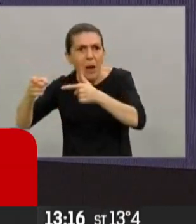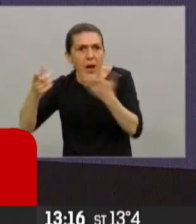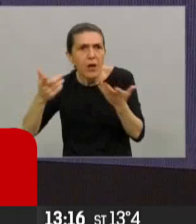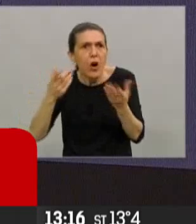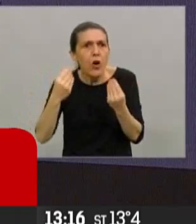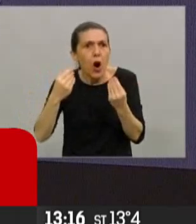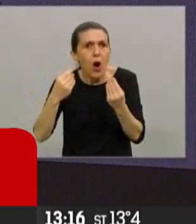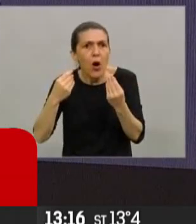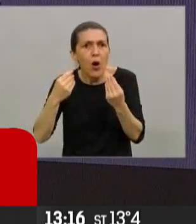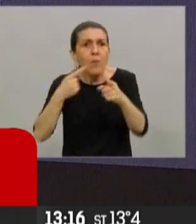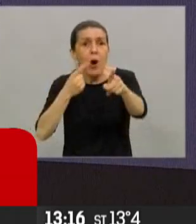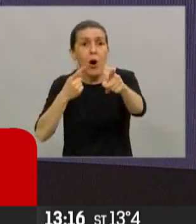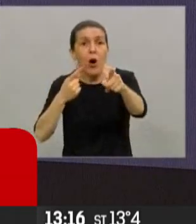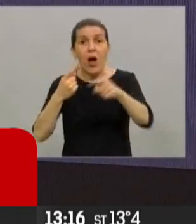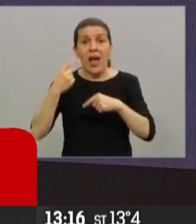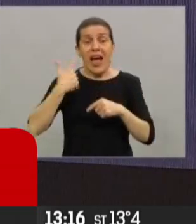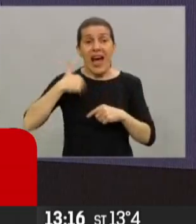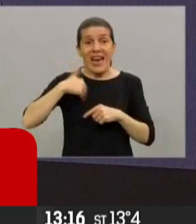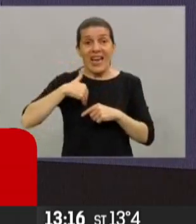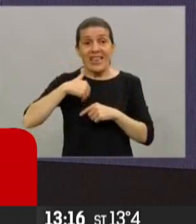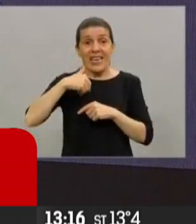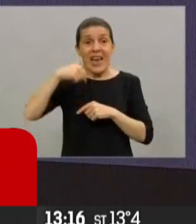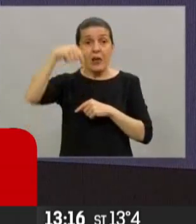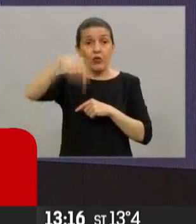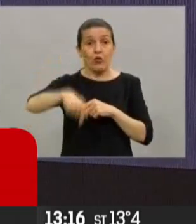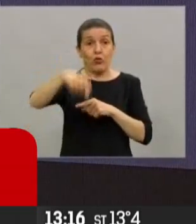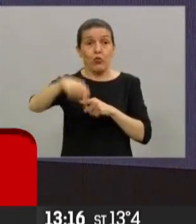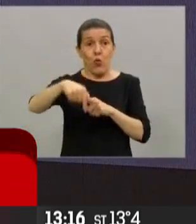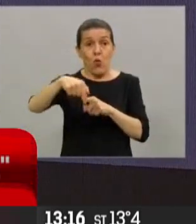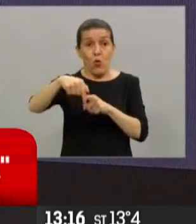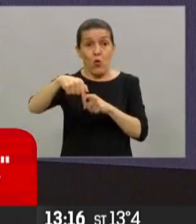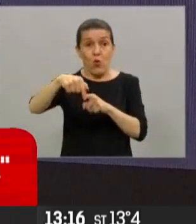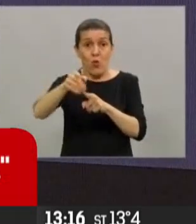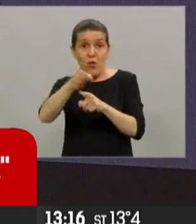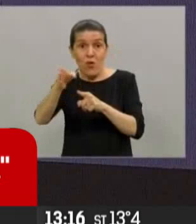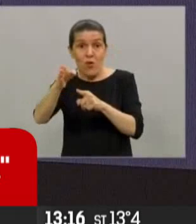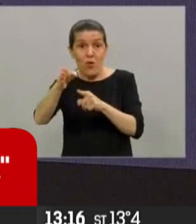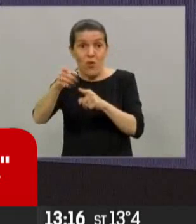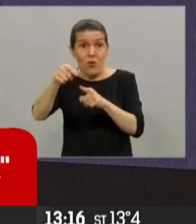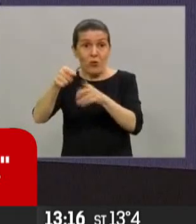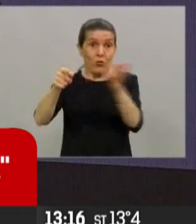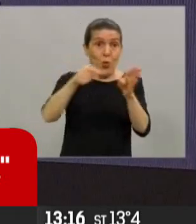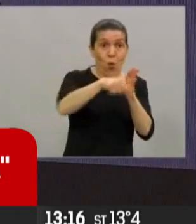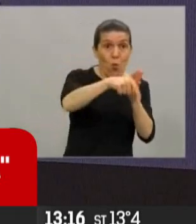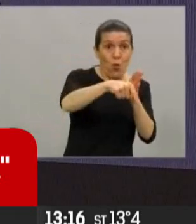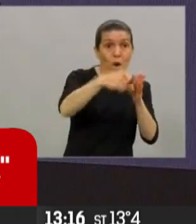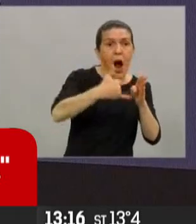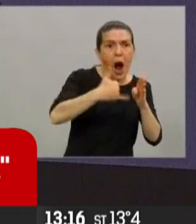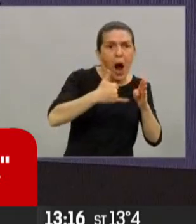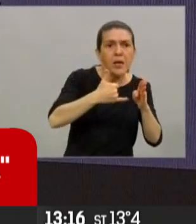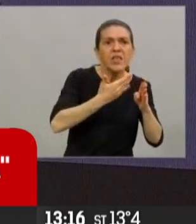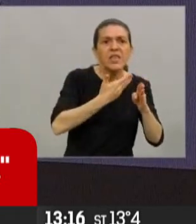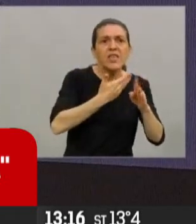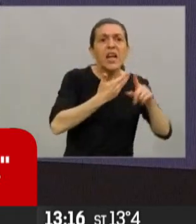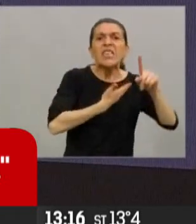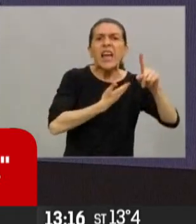ocurrieran, que el sur de Santa Fe está padeciendo algún tipo de